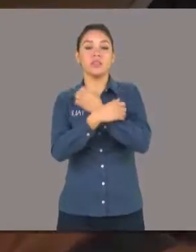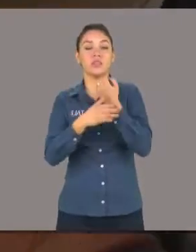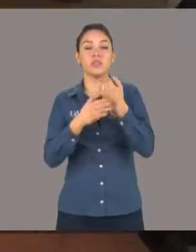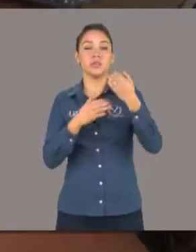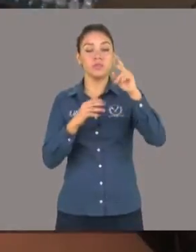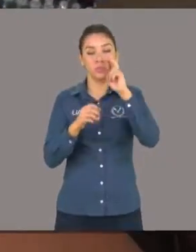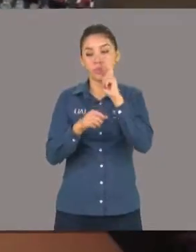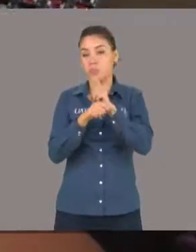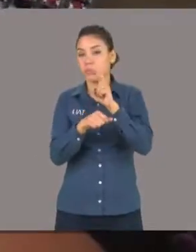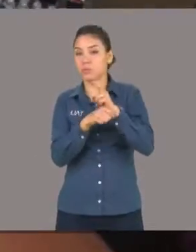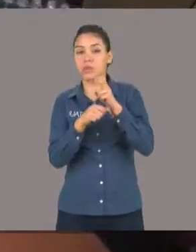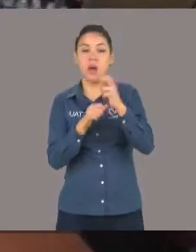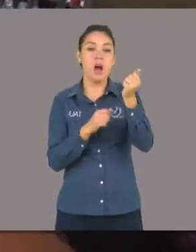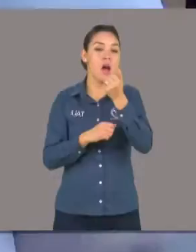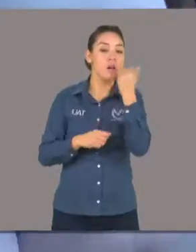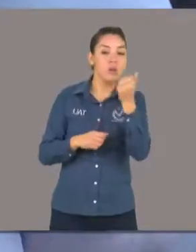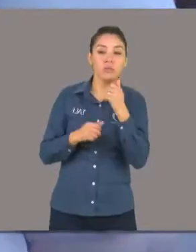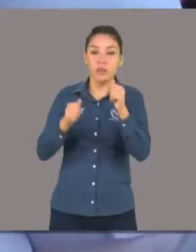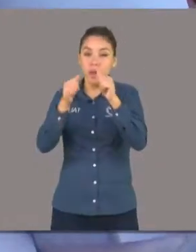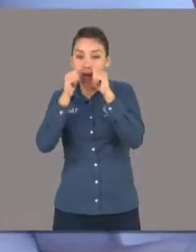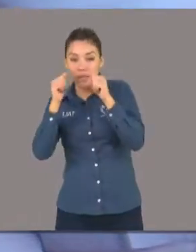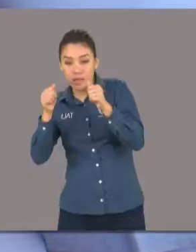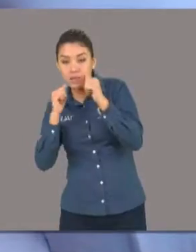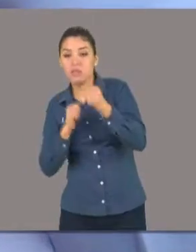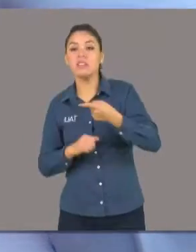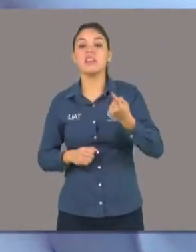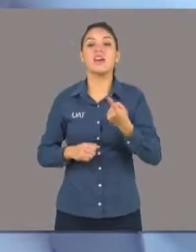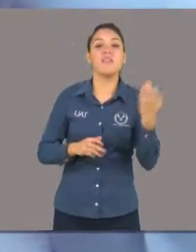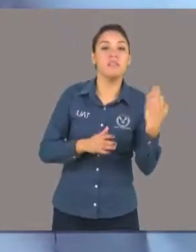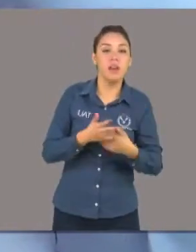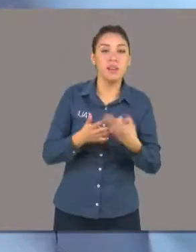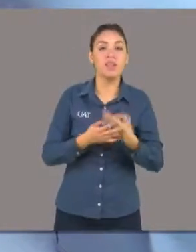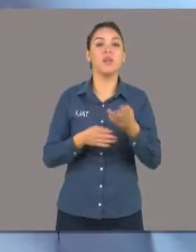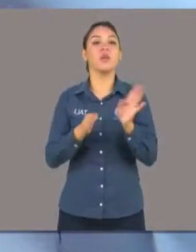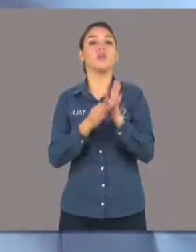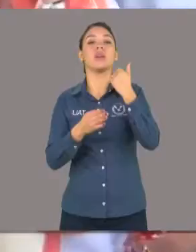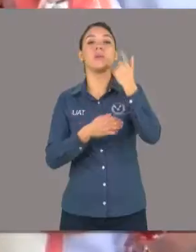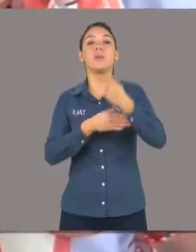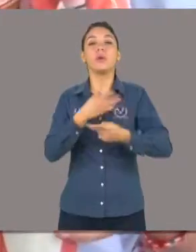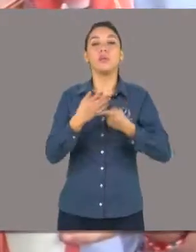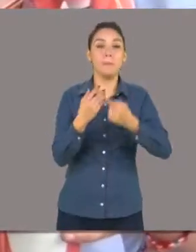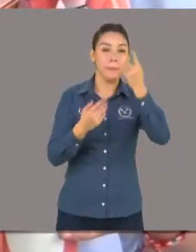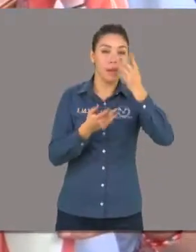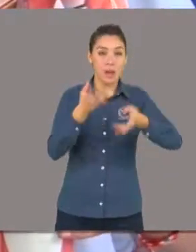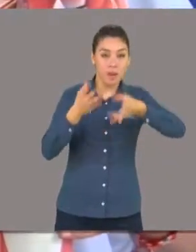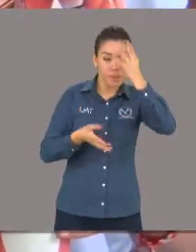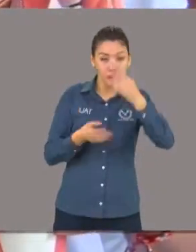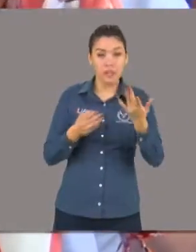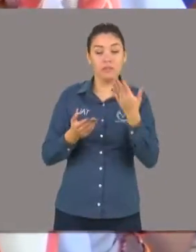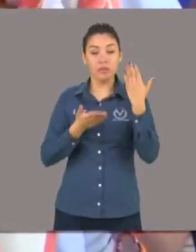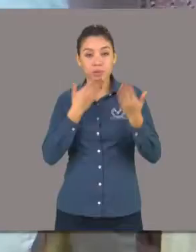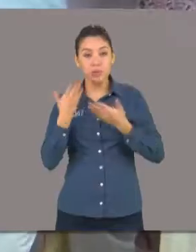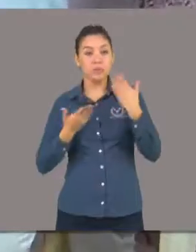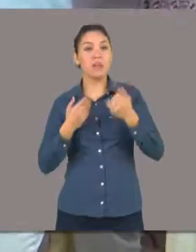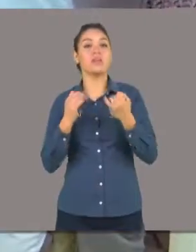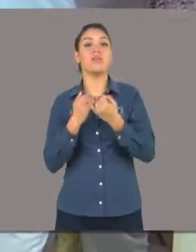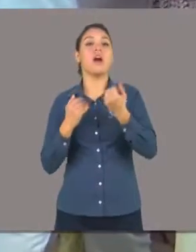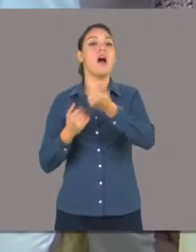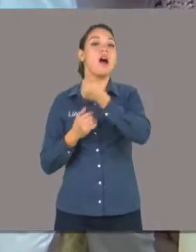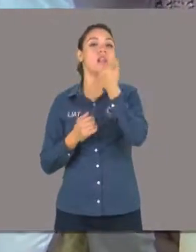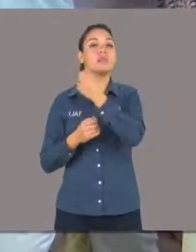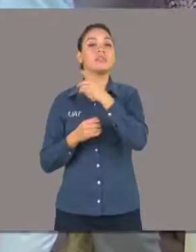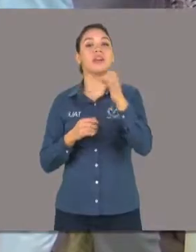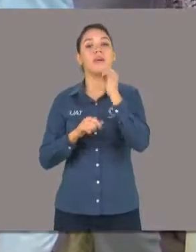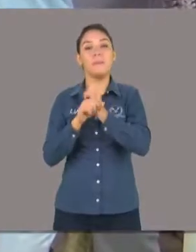interactúa con la sociedad y los universitarios para escuchar y atender puntualmente sus demandas y propuestas, así mismo otorga a los estudiantes